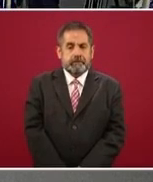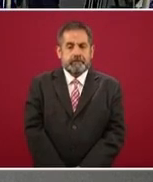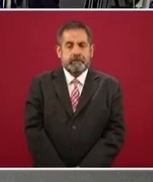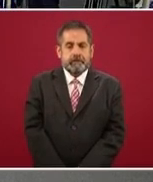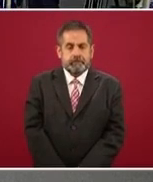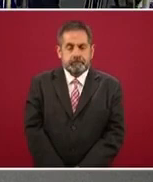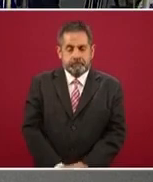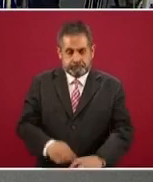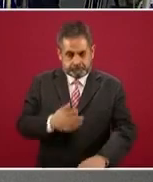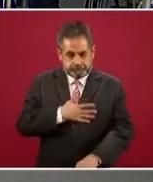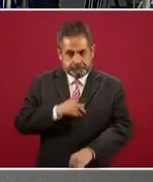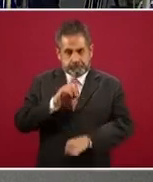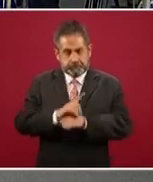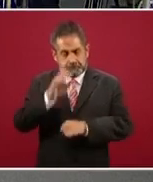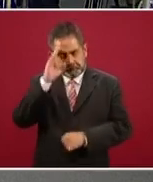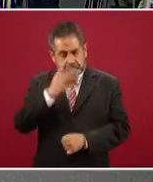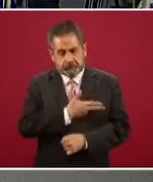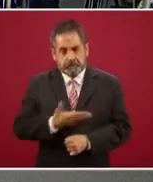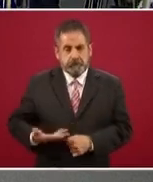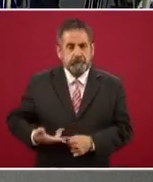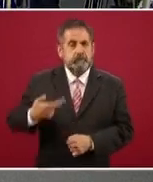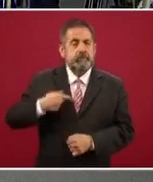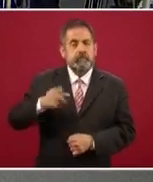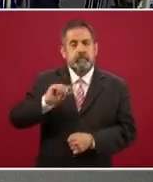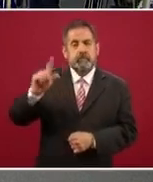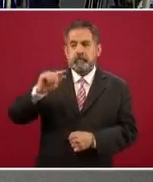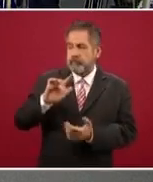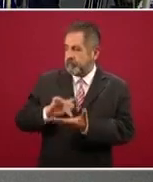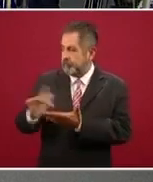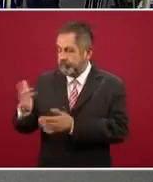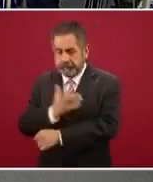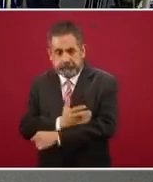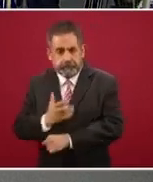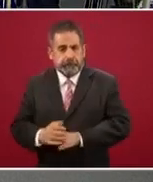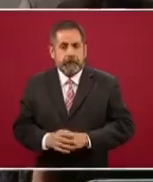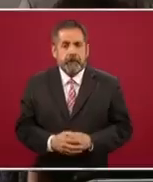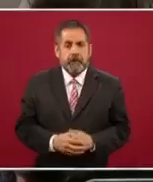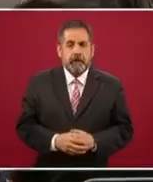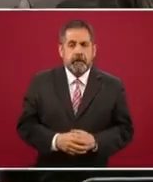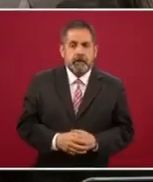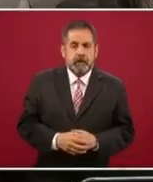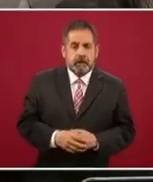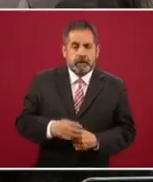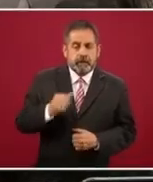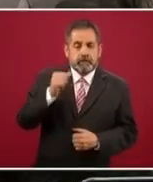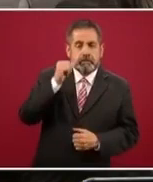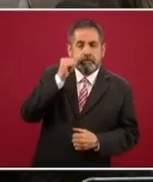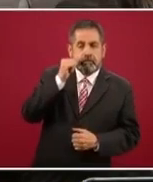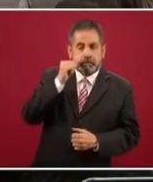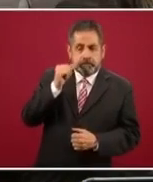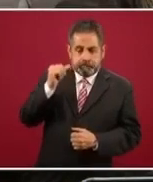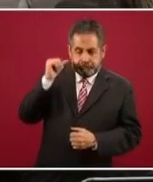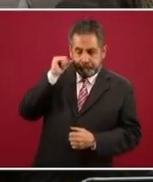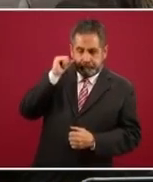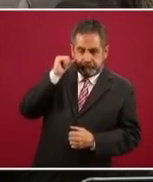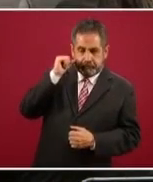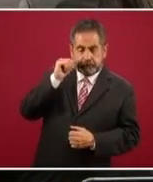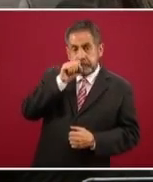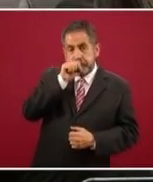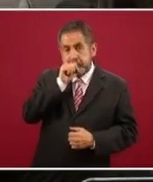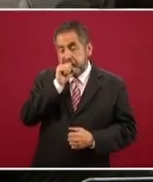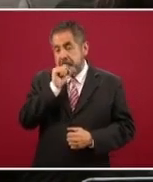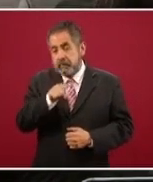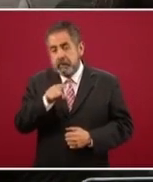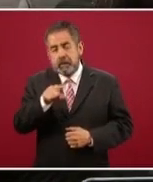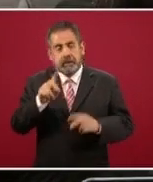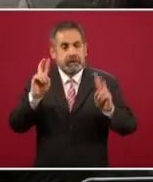Buenos días, señor presidente, señores funcionarios. Muchas gracias, compañeros. Ya el día de ayer, a propósito de este